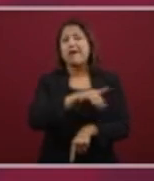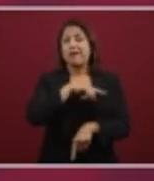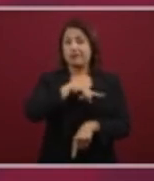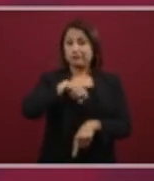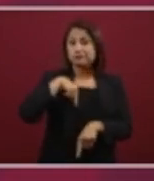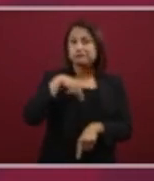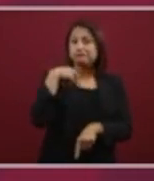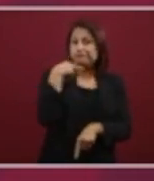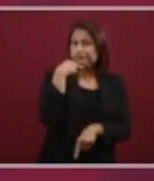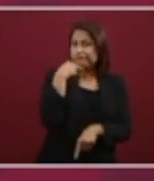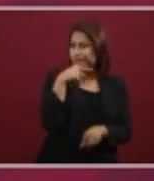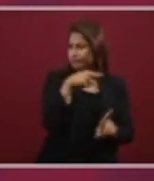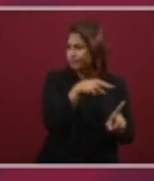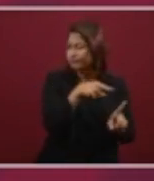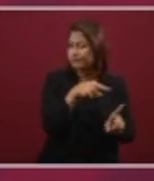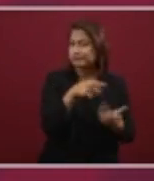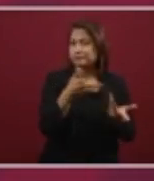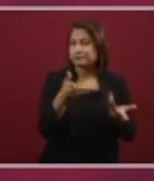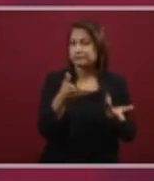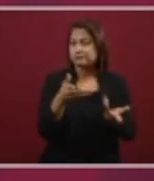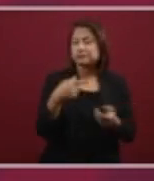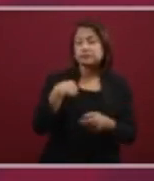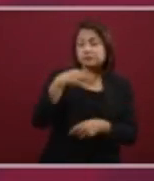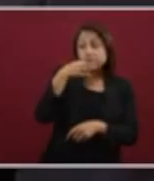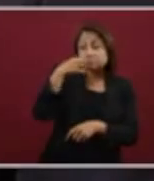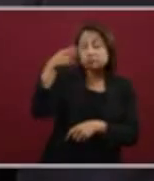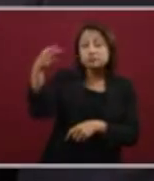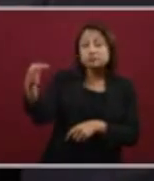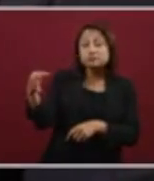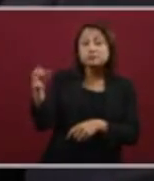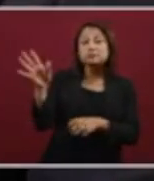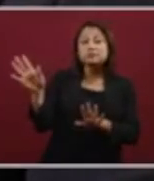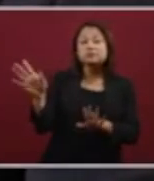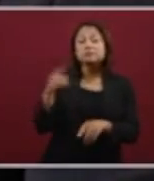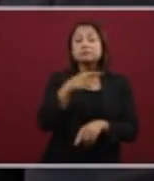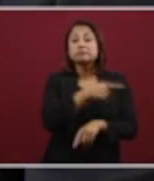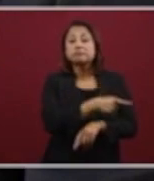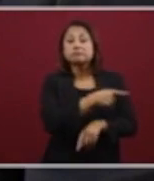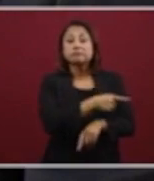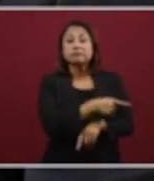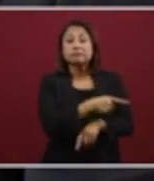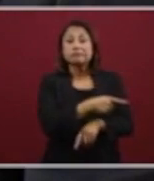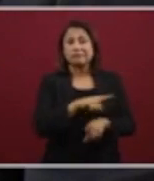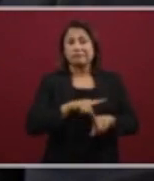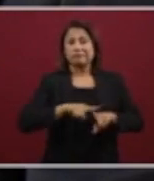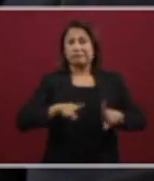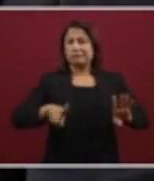con decirle que es hasta espiritista.